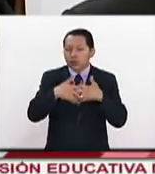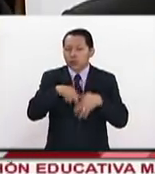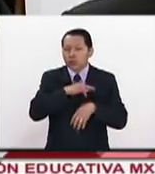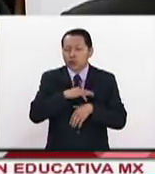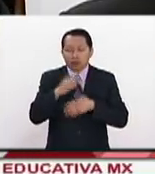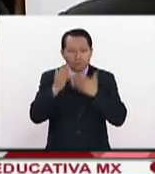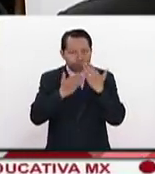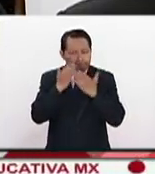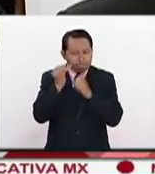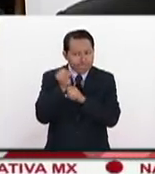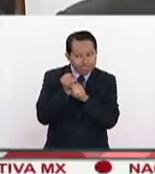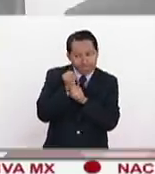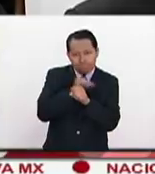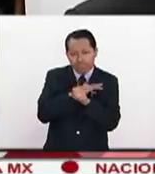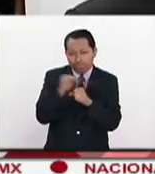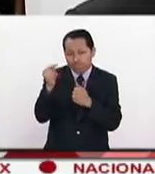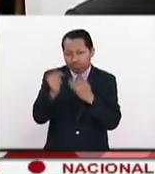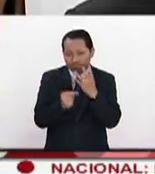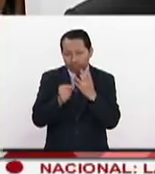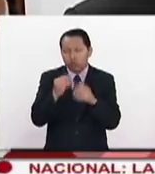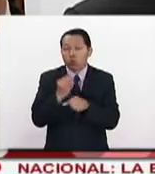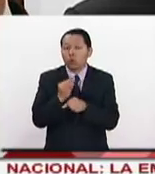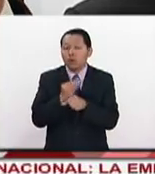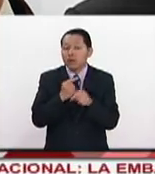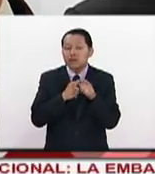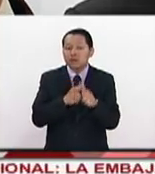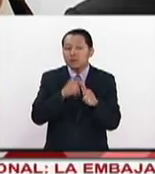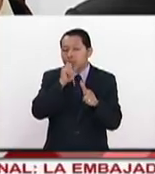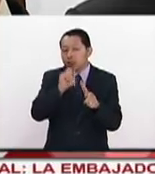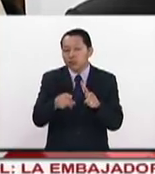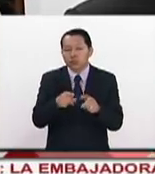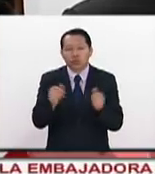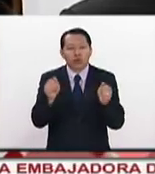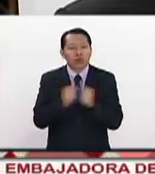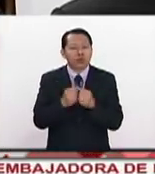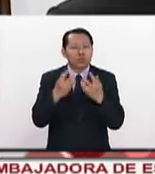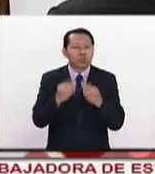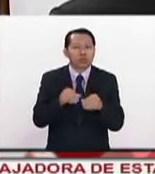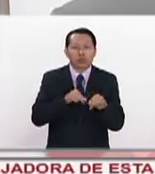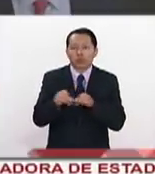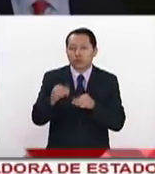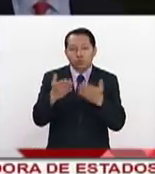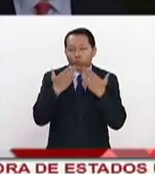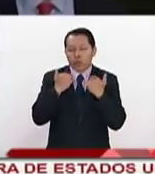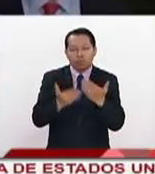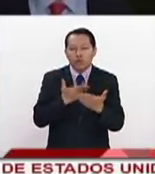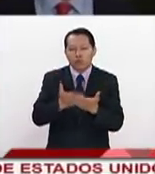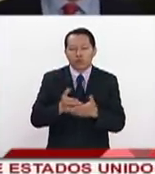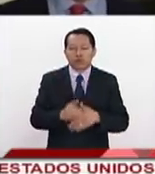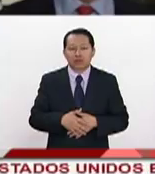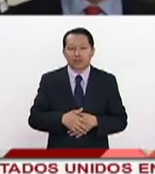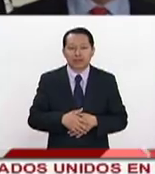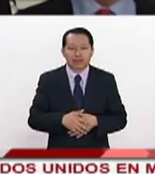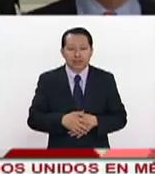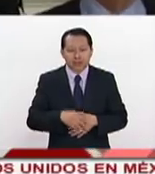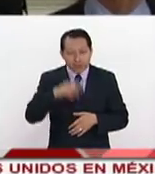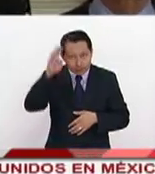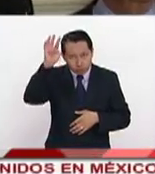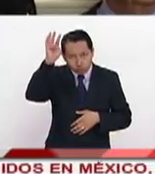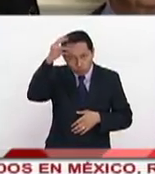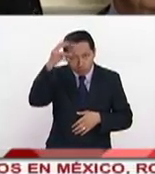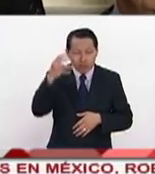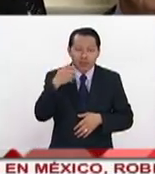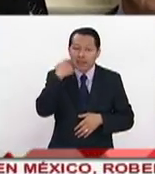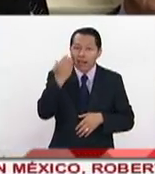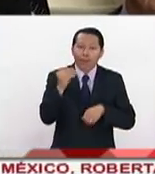sigan estudiando las diferentes opciones. Hasta ahora seguimos donde estábamos, con mucho trabajo pero sin propuestas. Sobre la imposición de Donald Trump